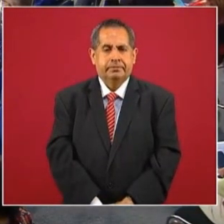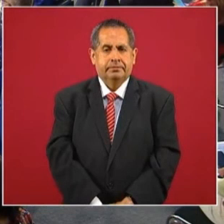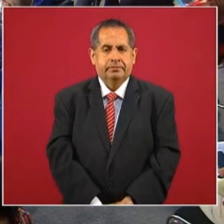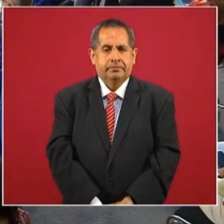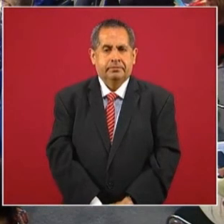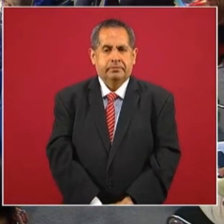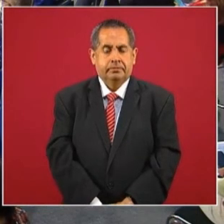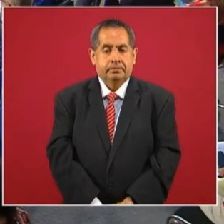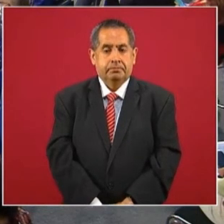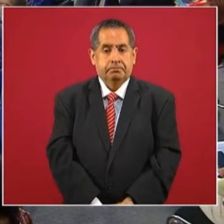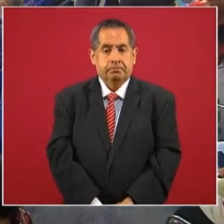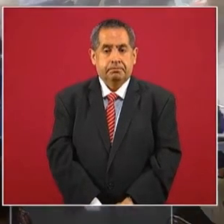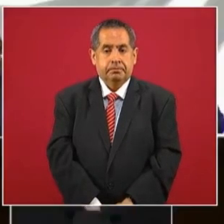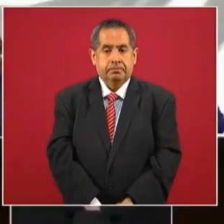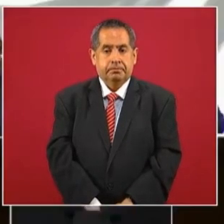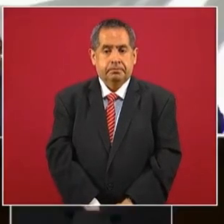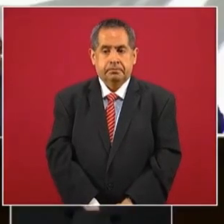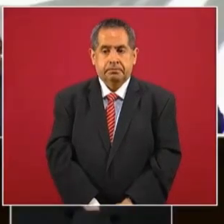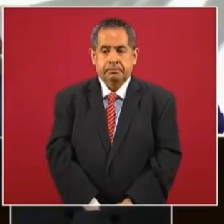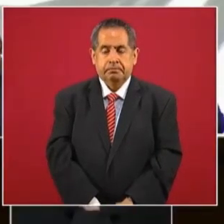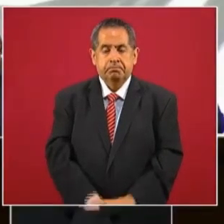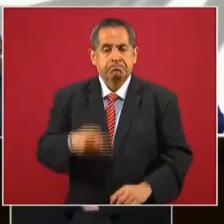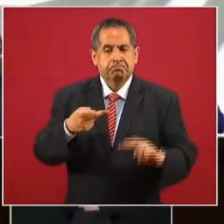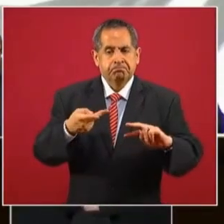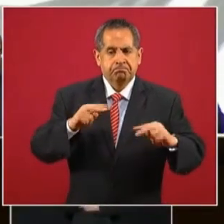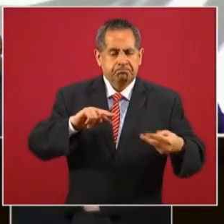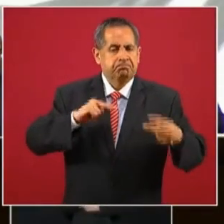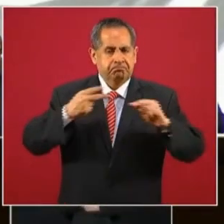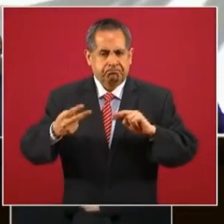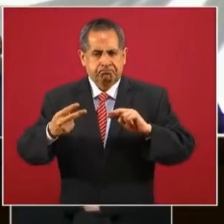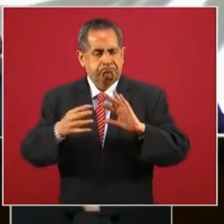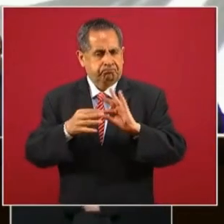Pero al contrario de lo que pudiera